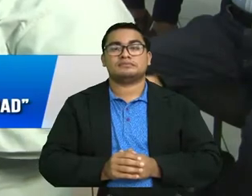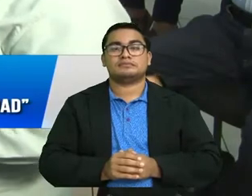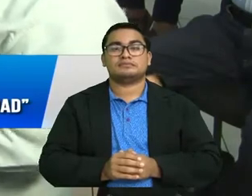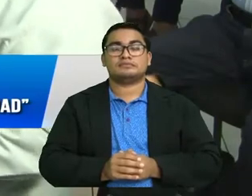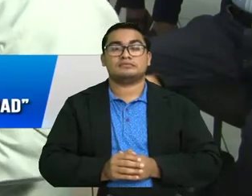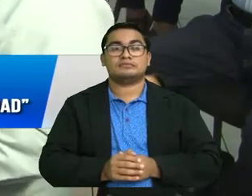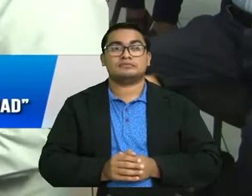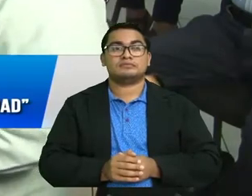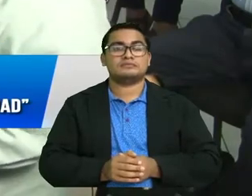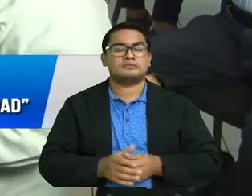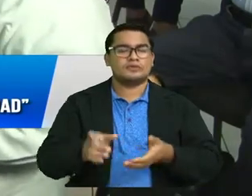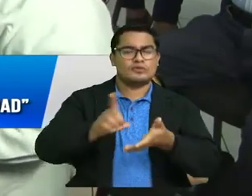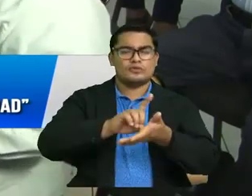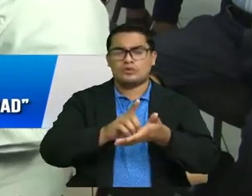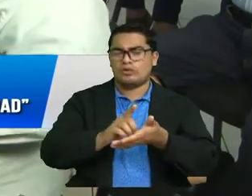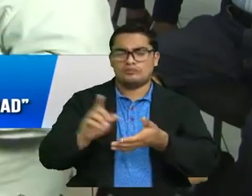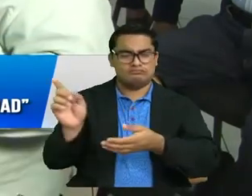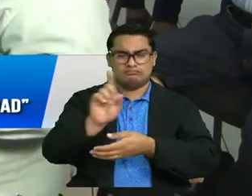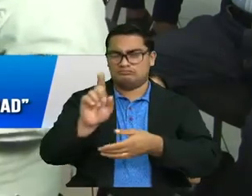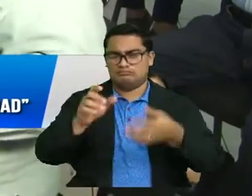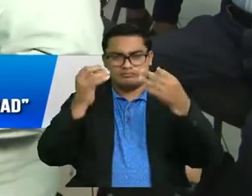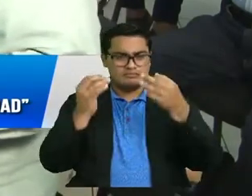sin duda.